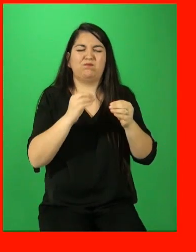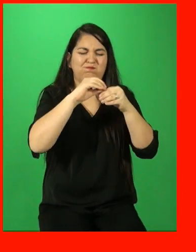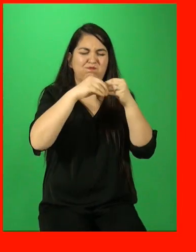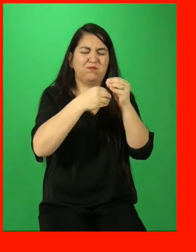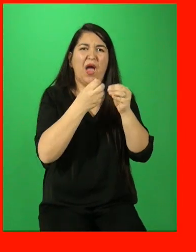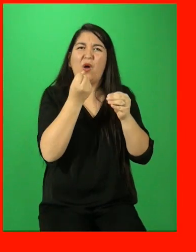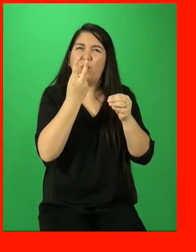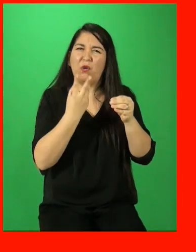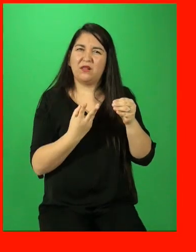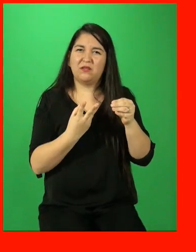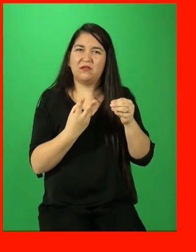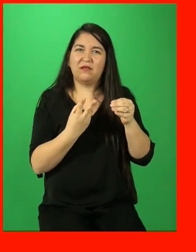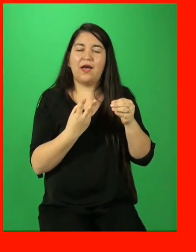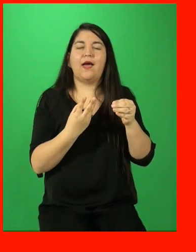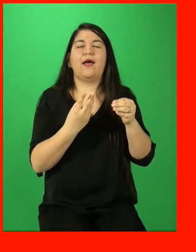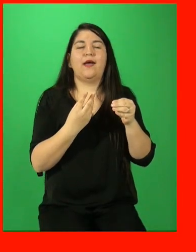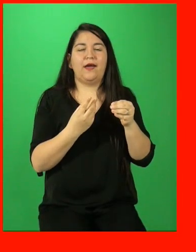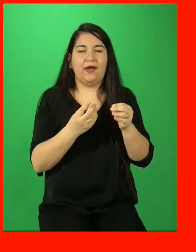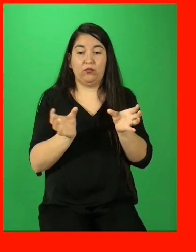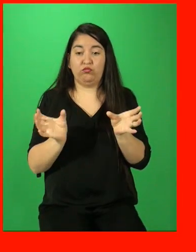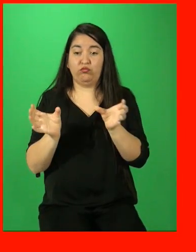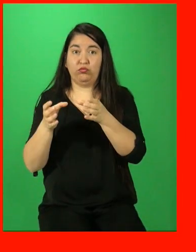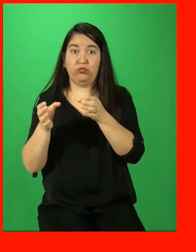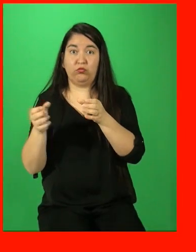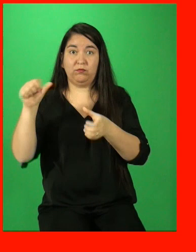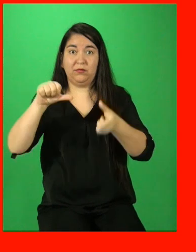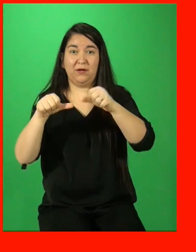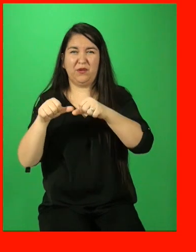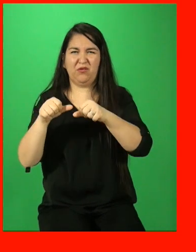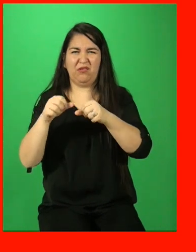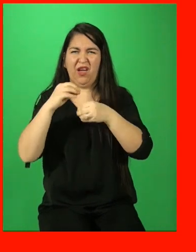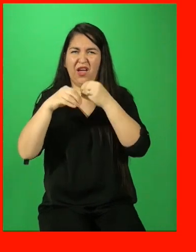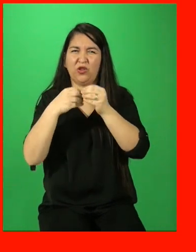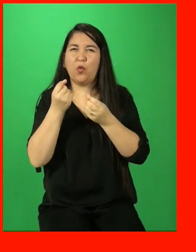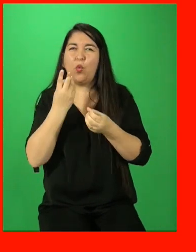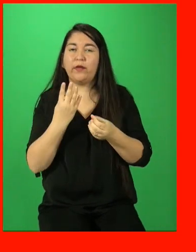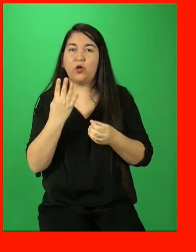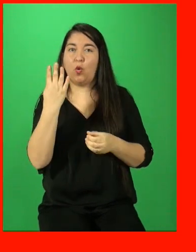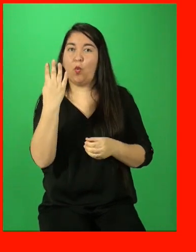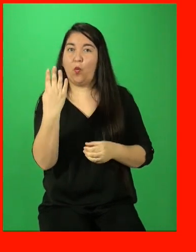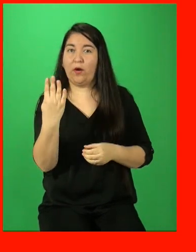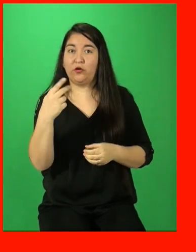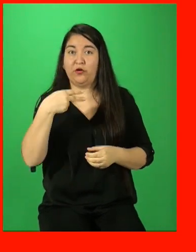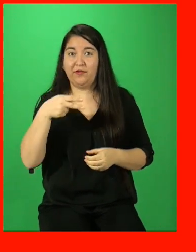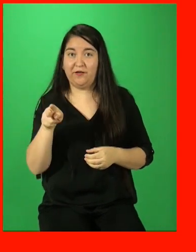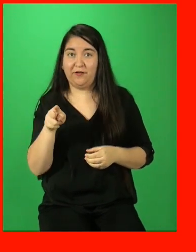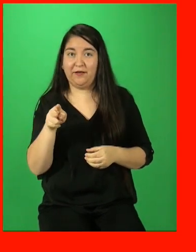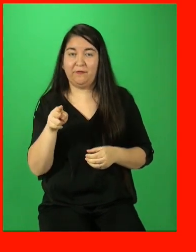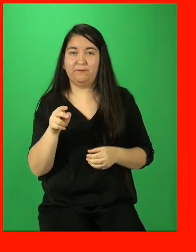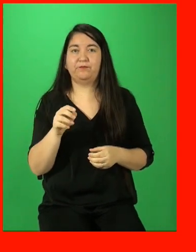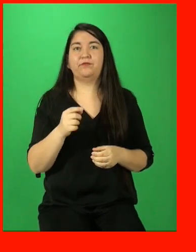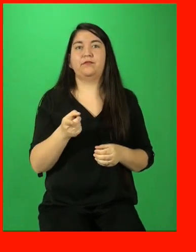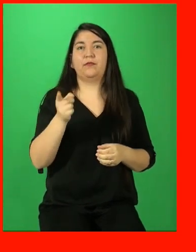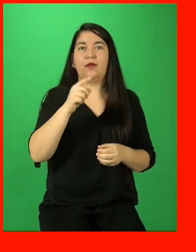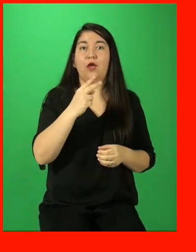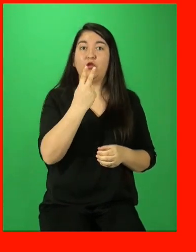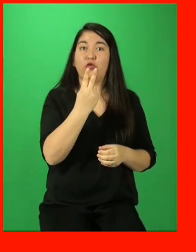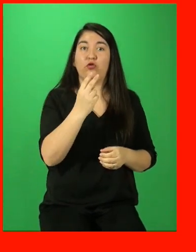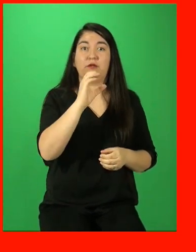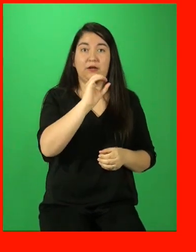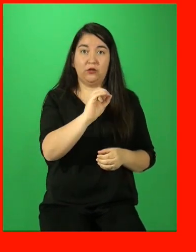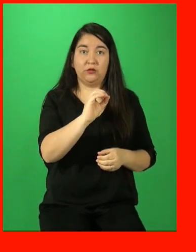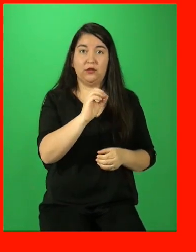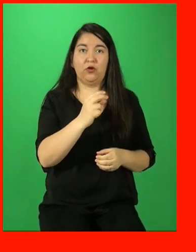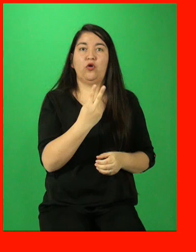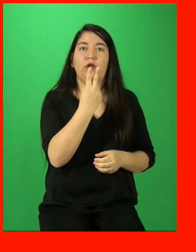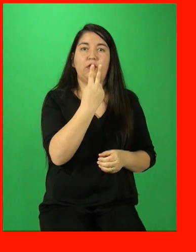hay en cada compuesto. 4 hidrógenos en el metano, 2 en el oxígeno y